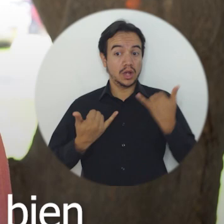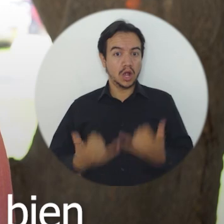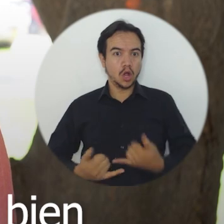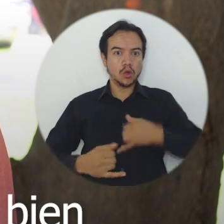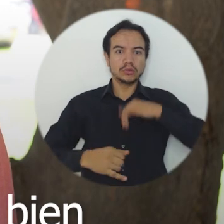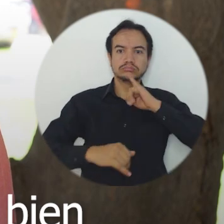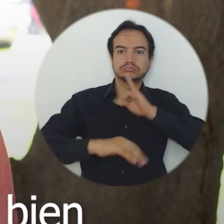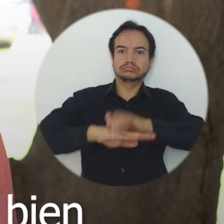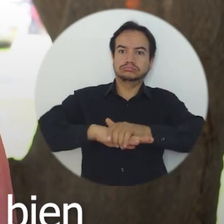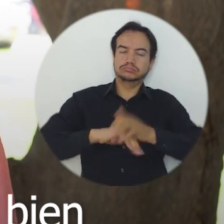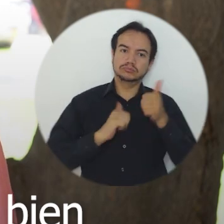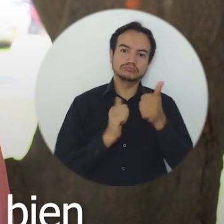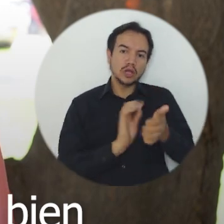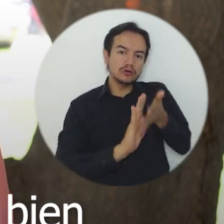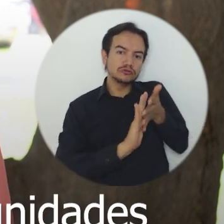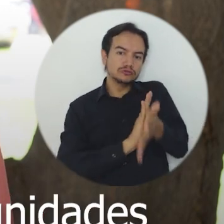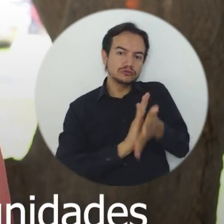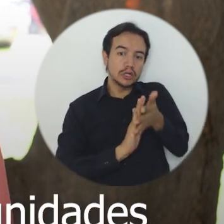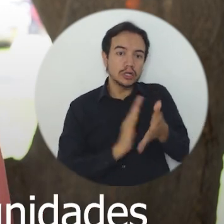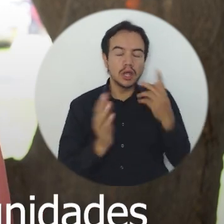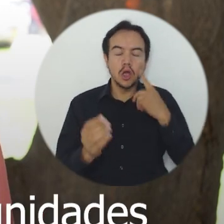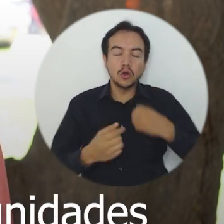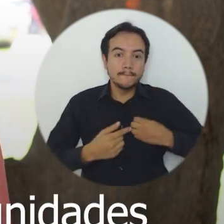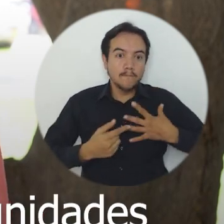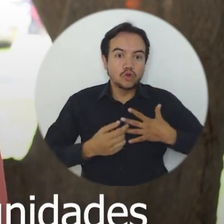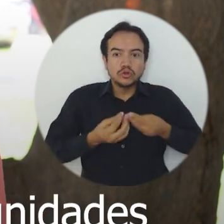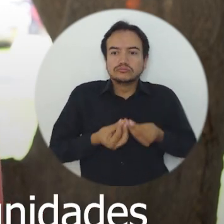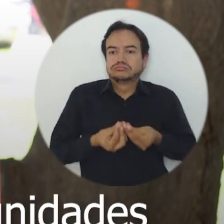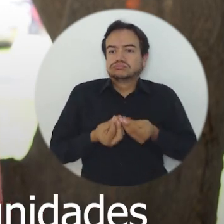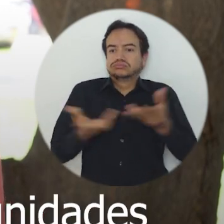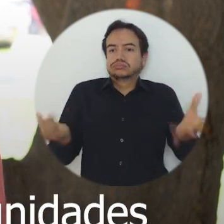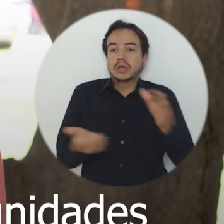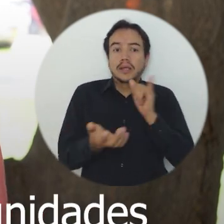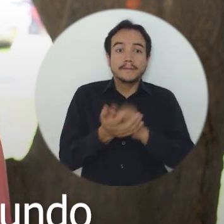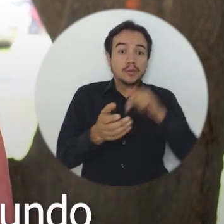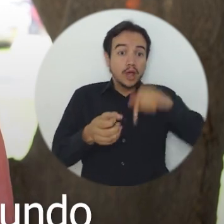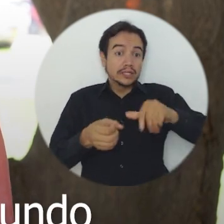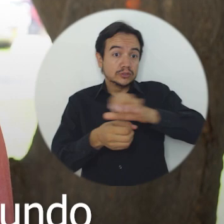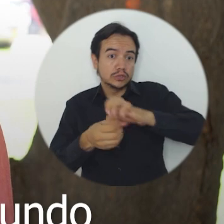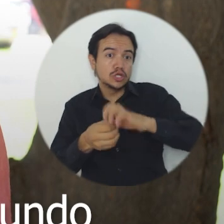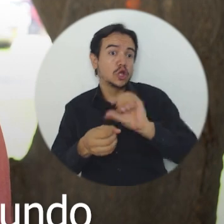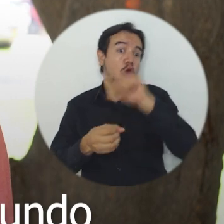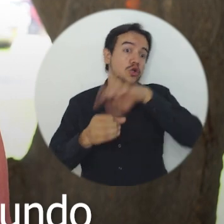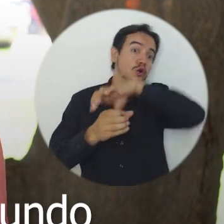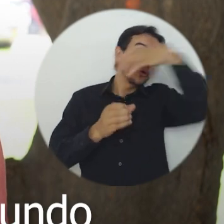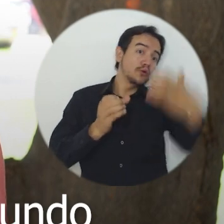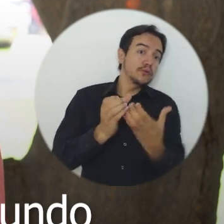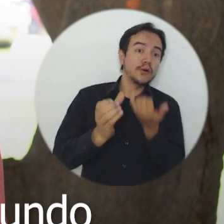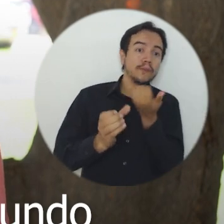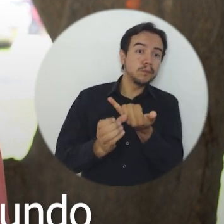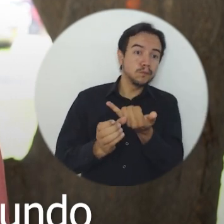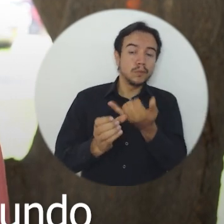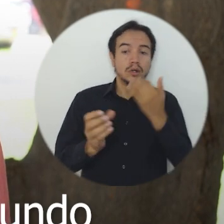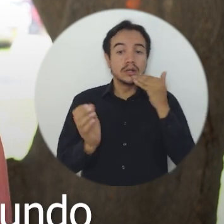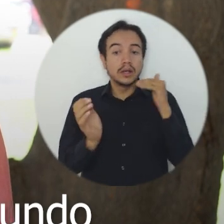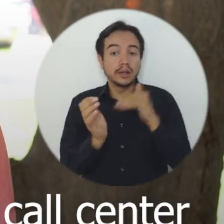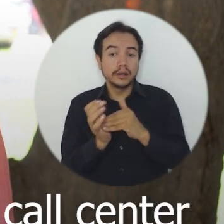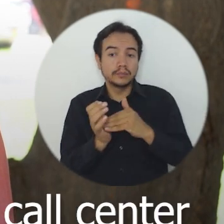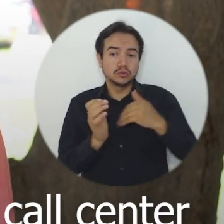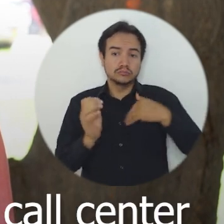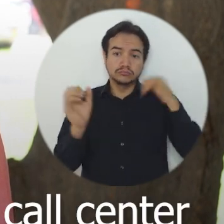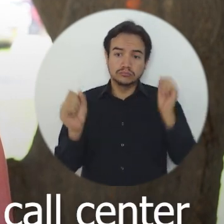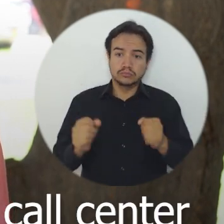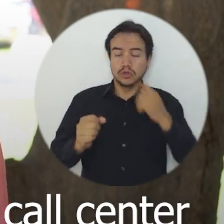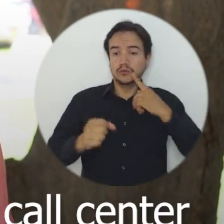Now I speak English really good and I have enormous opportunities around the city and over the world.